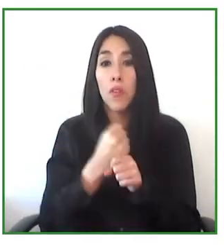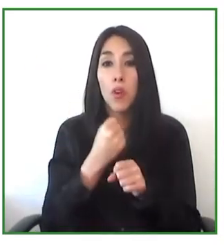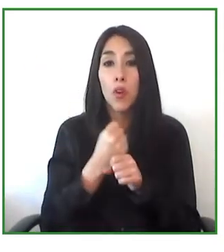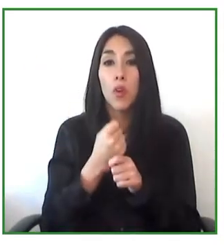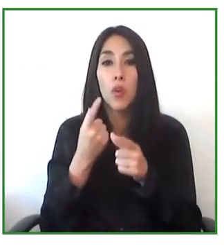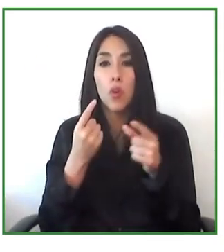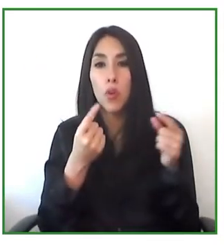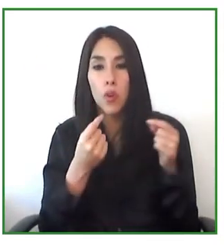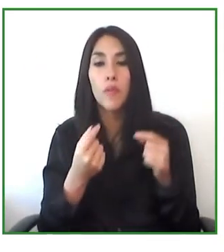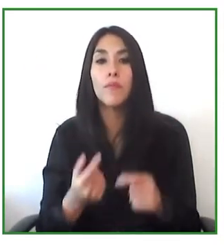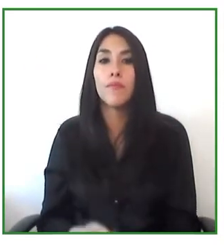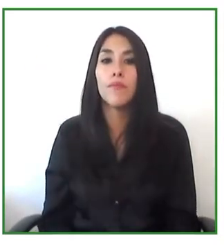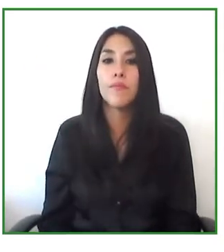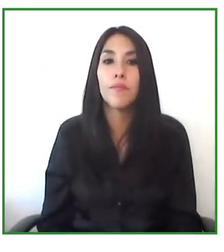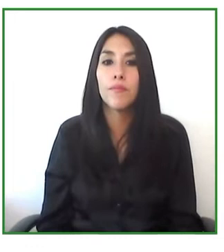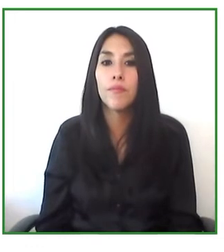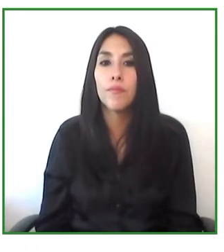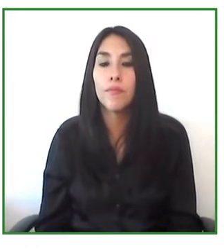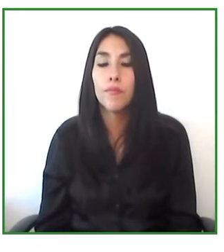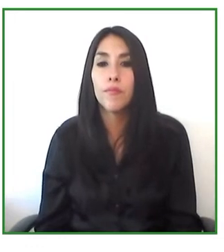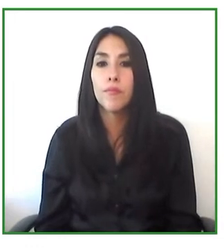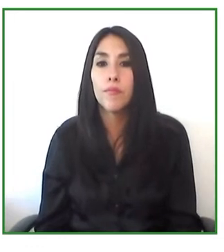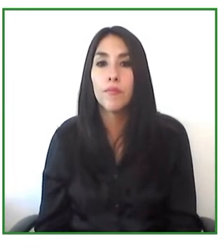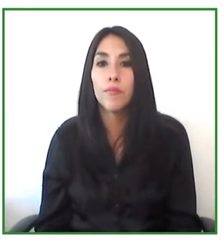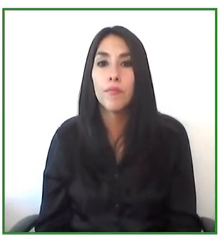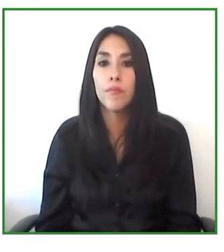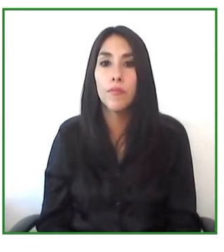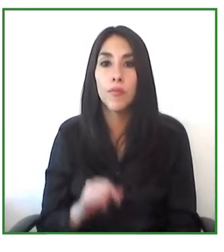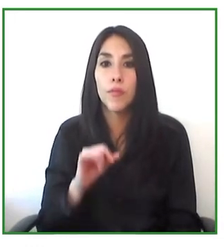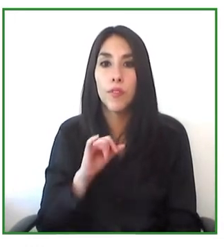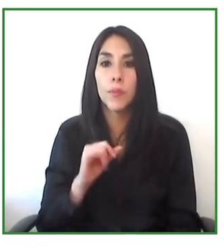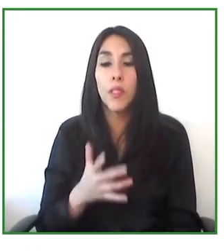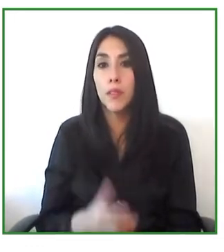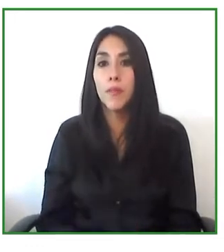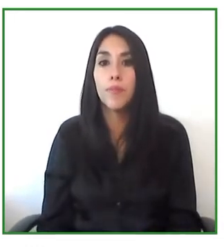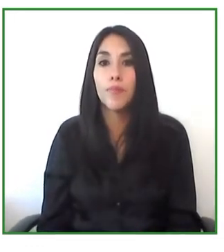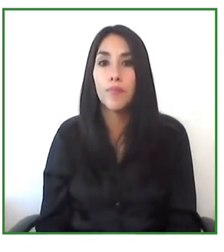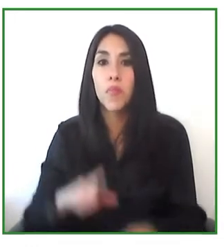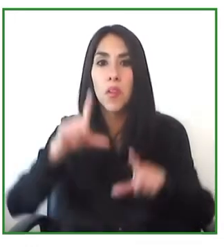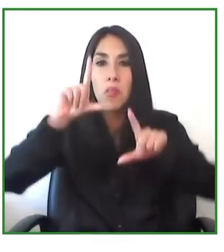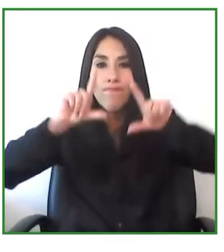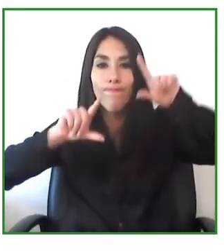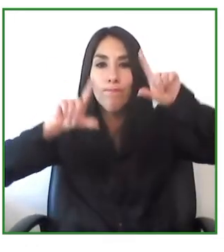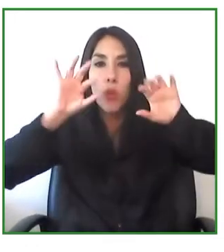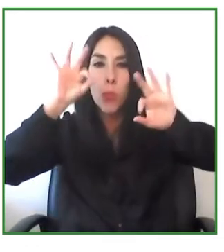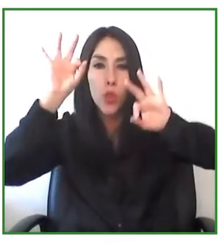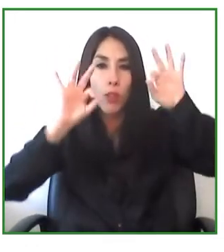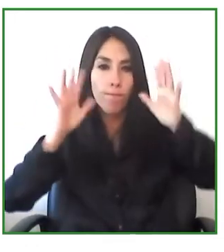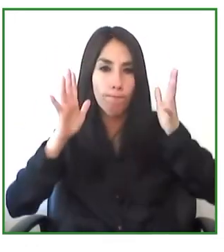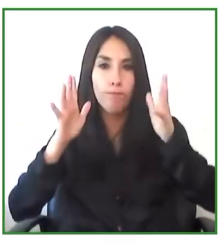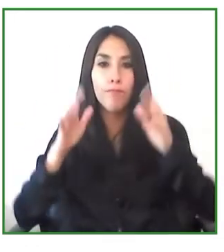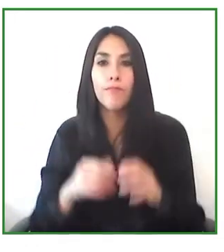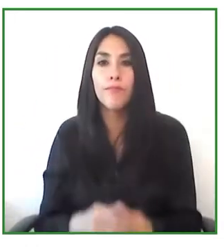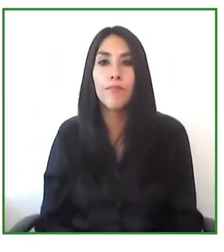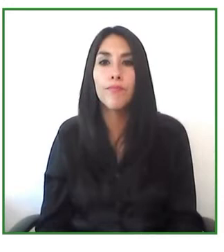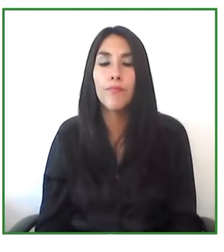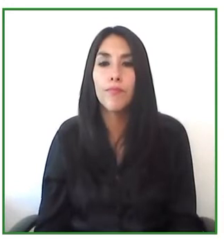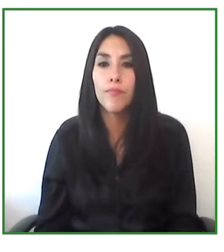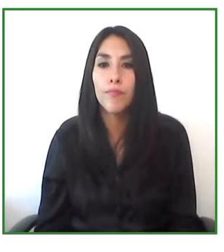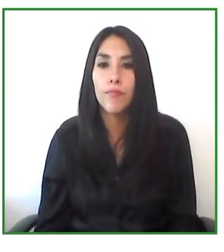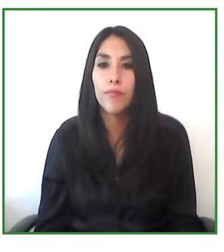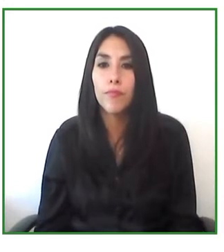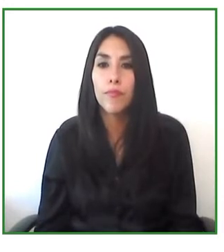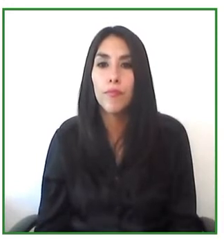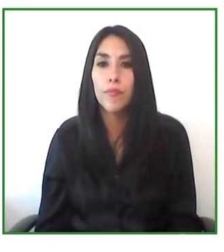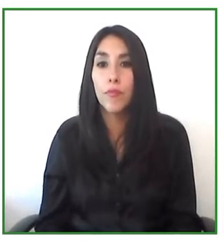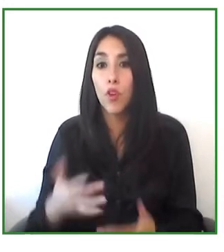la mensuración de la tasa de retención de los candidatos, porque creemos que un reclutamiento, cuando se